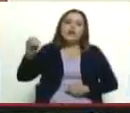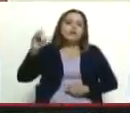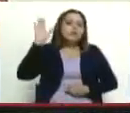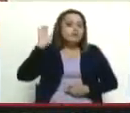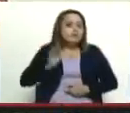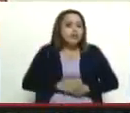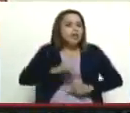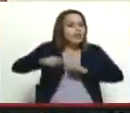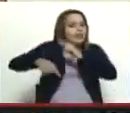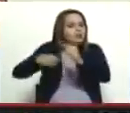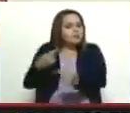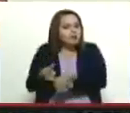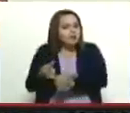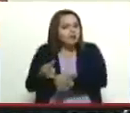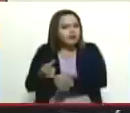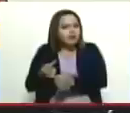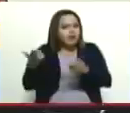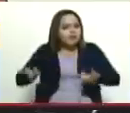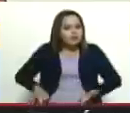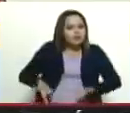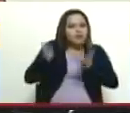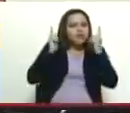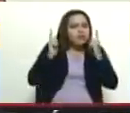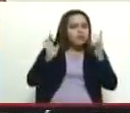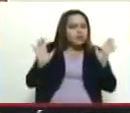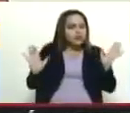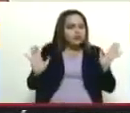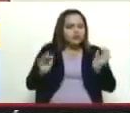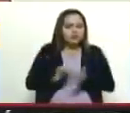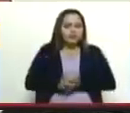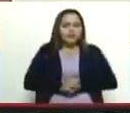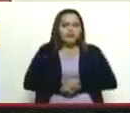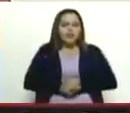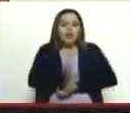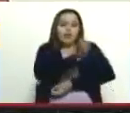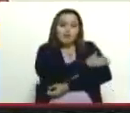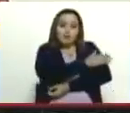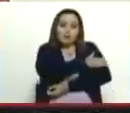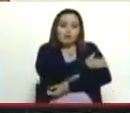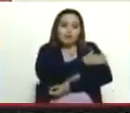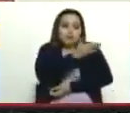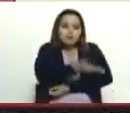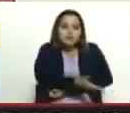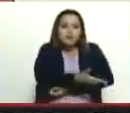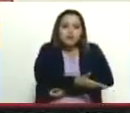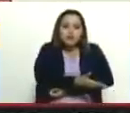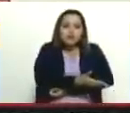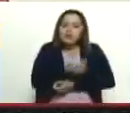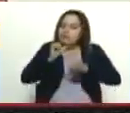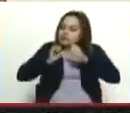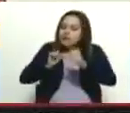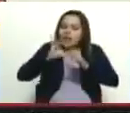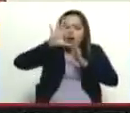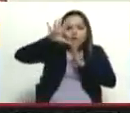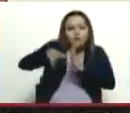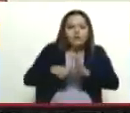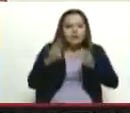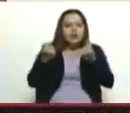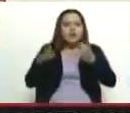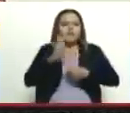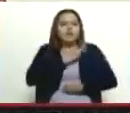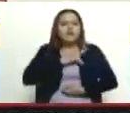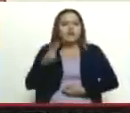de repente autorizan a la oposición venezolana para que se siga robando el dinero de los venezolanos,